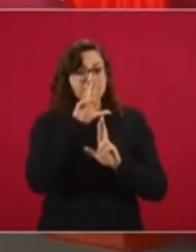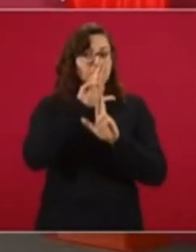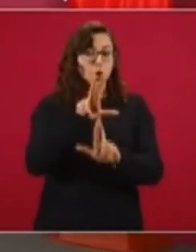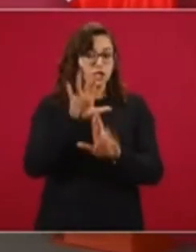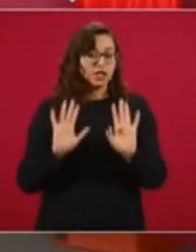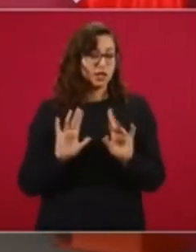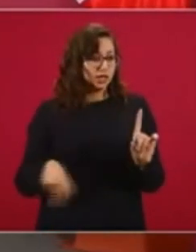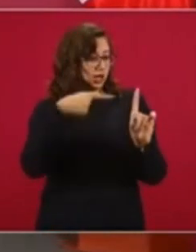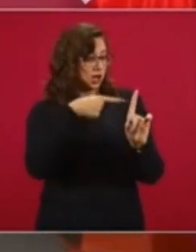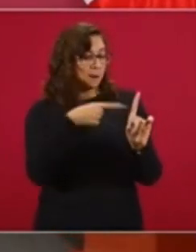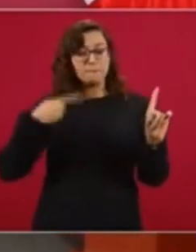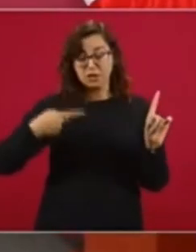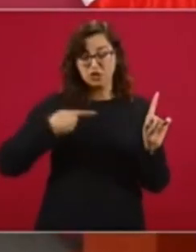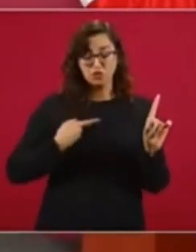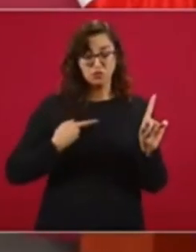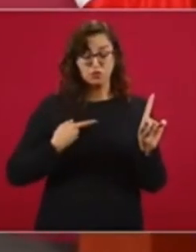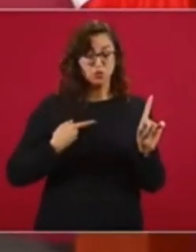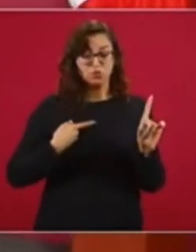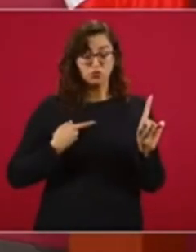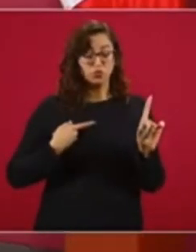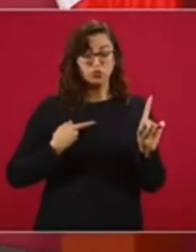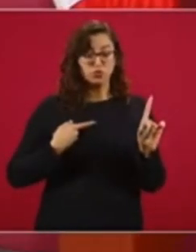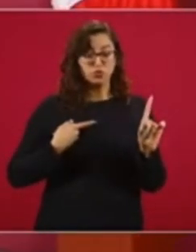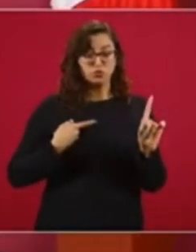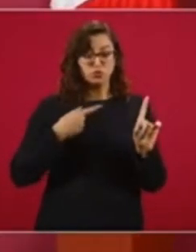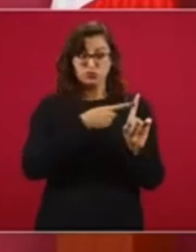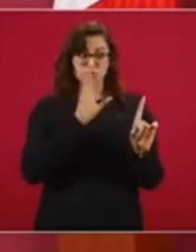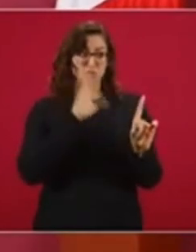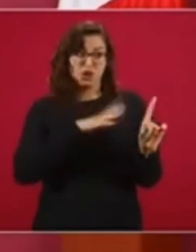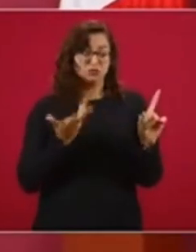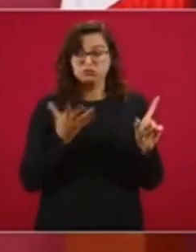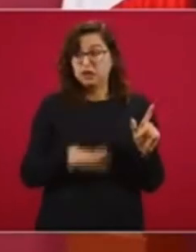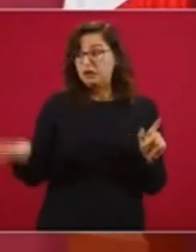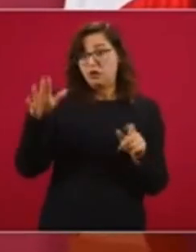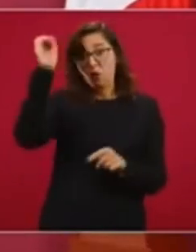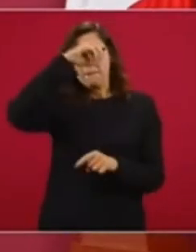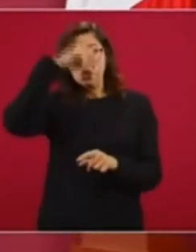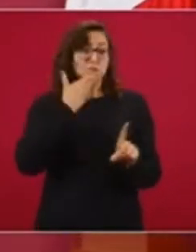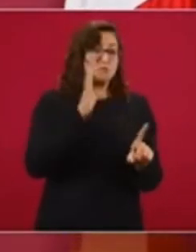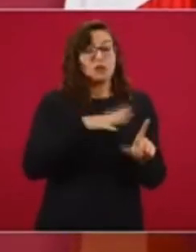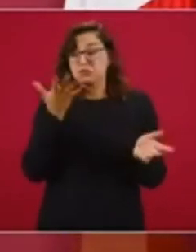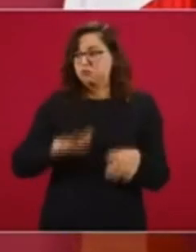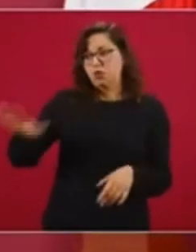persona, pues esa es la opinión del pueblo, respetarlo.